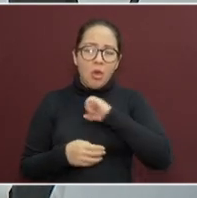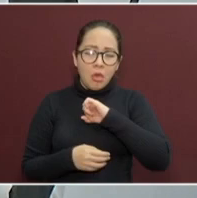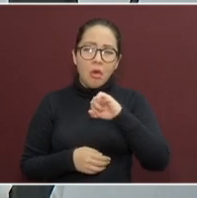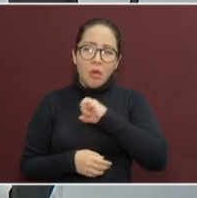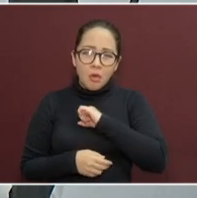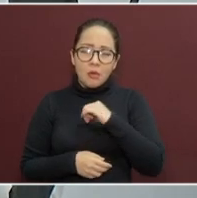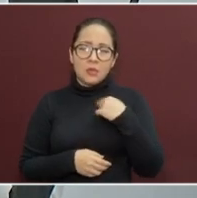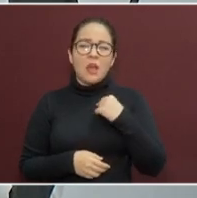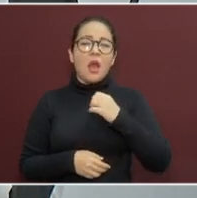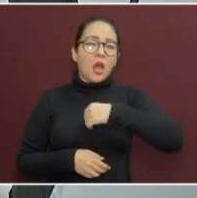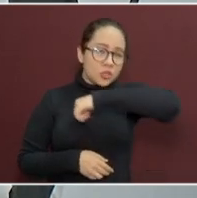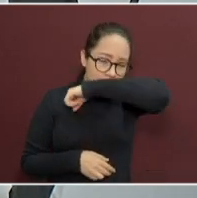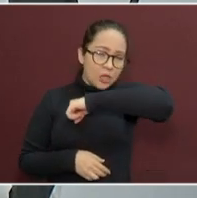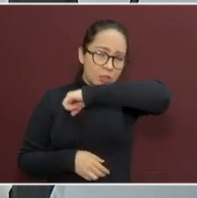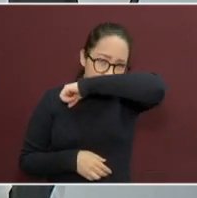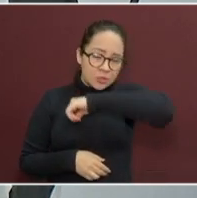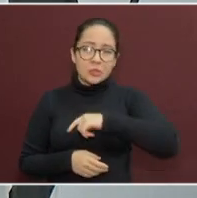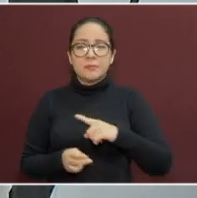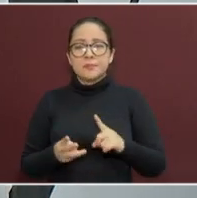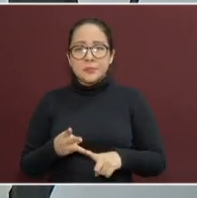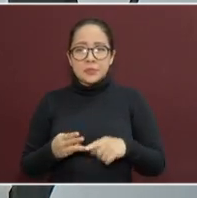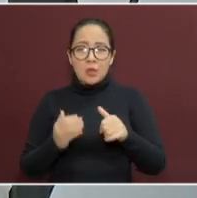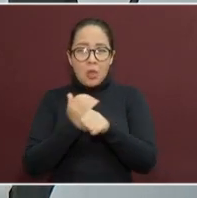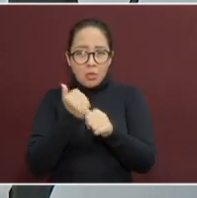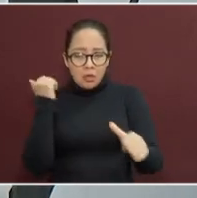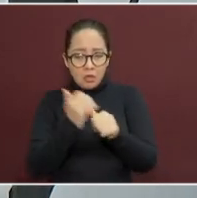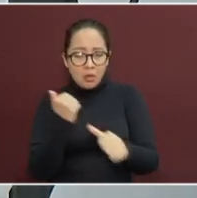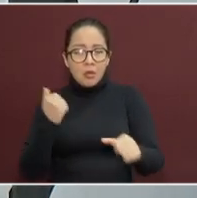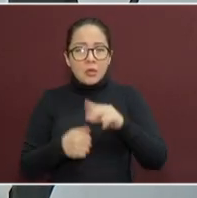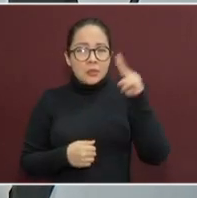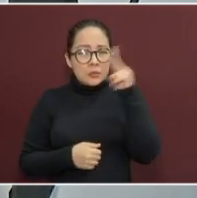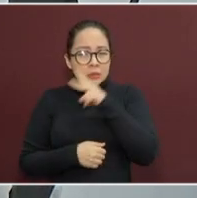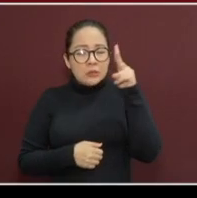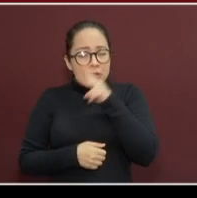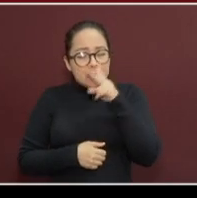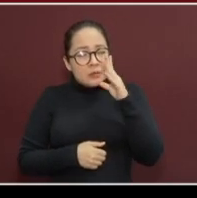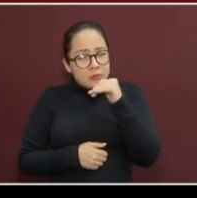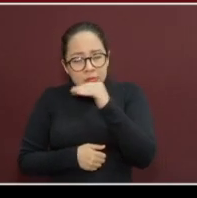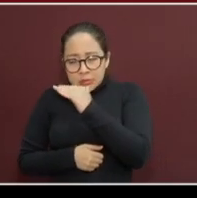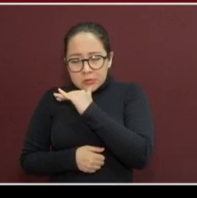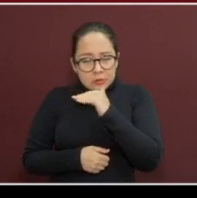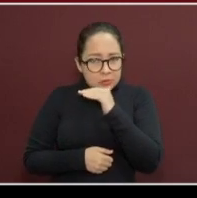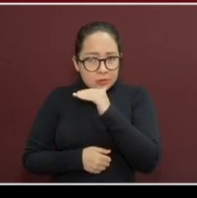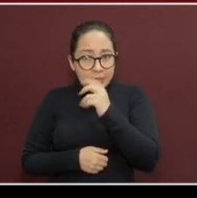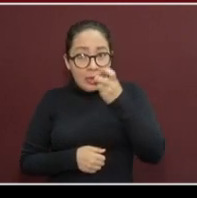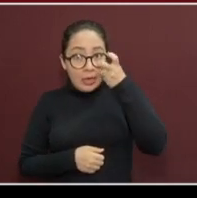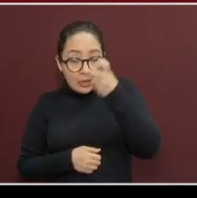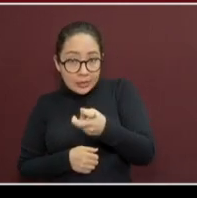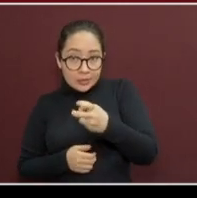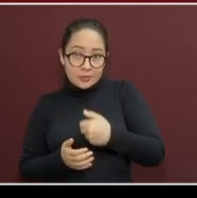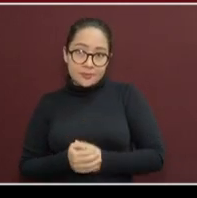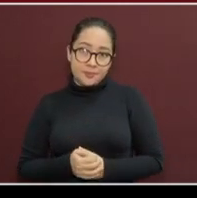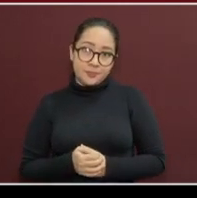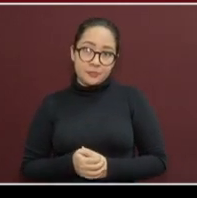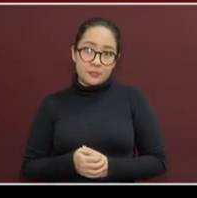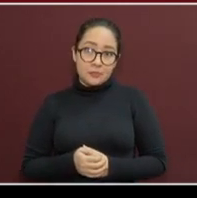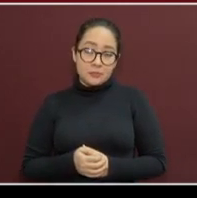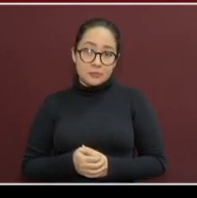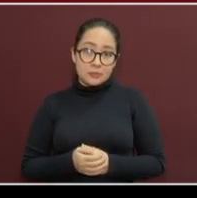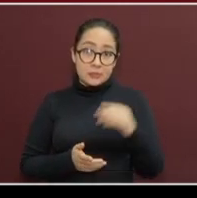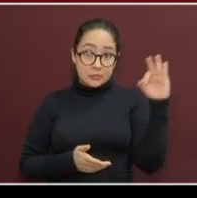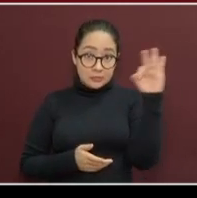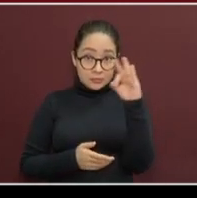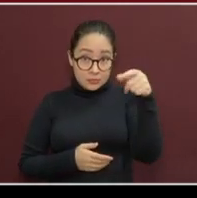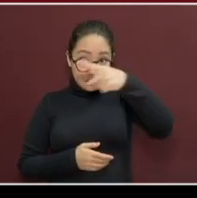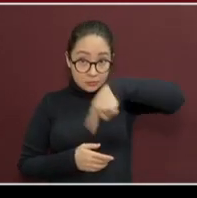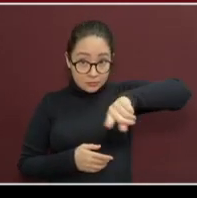diarrea dificultad para respirar principalmente al presentar dos o